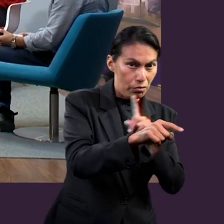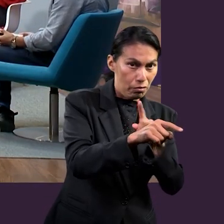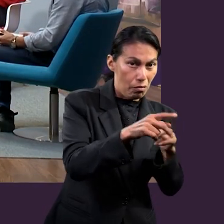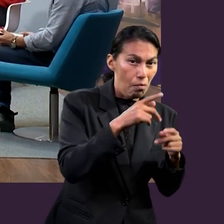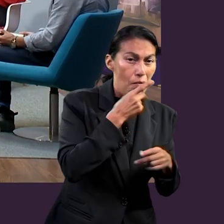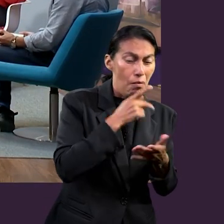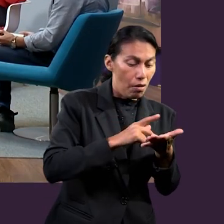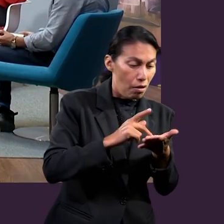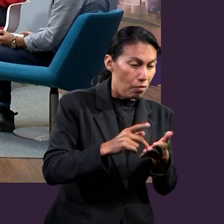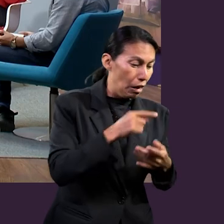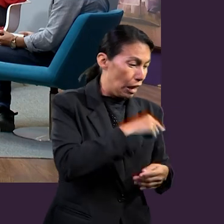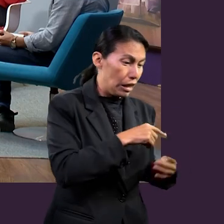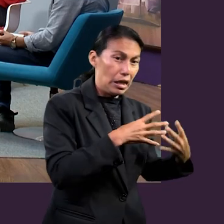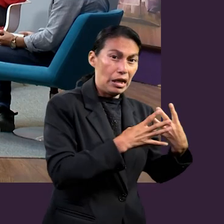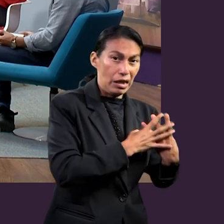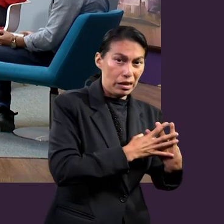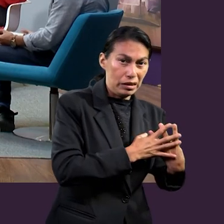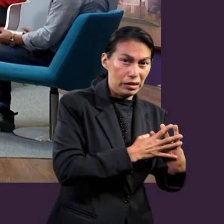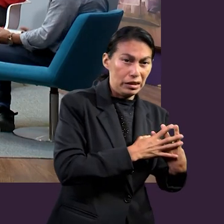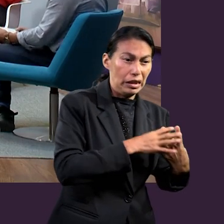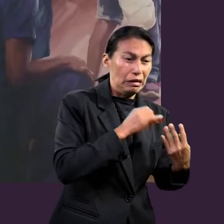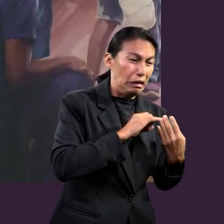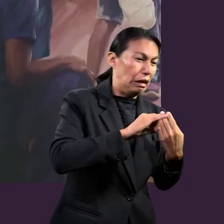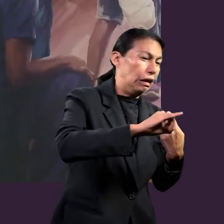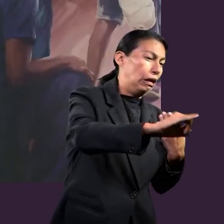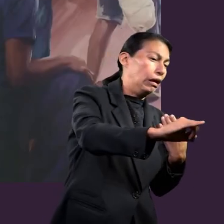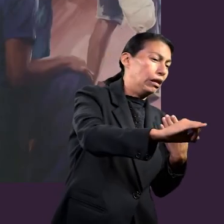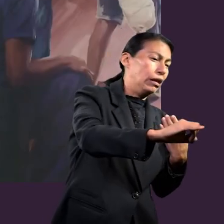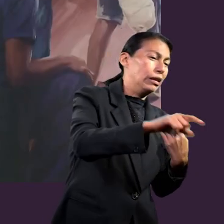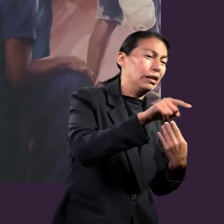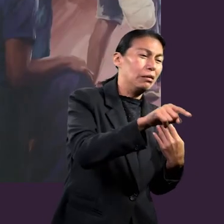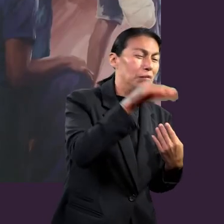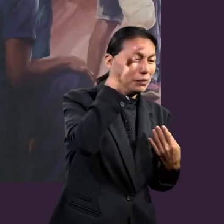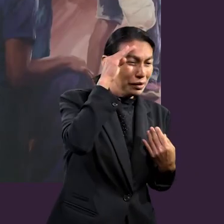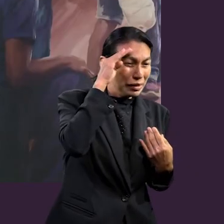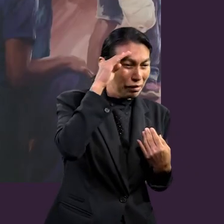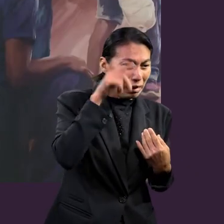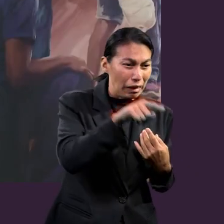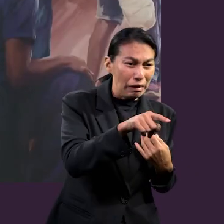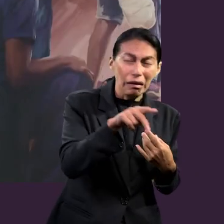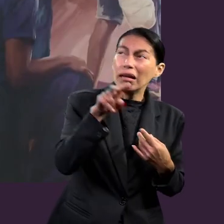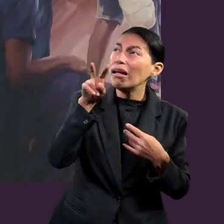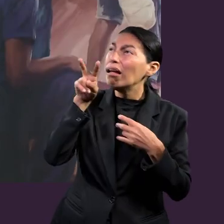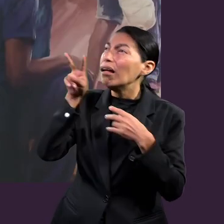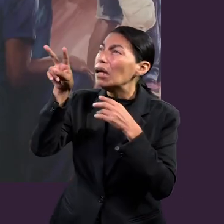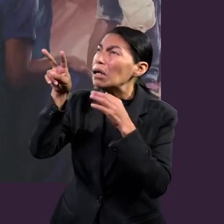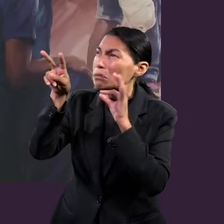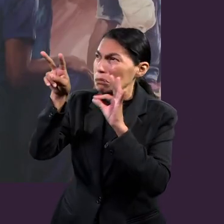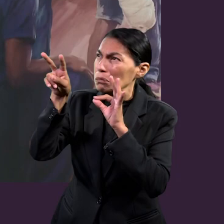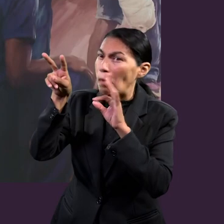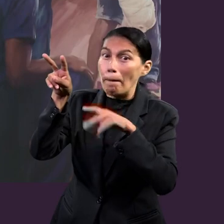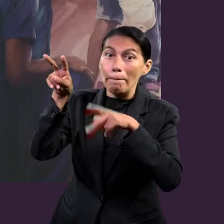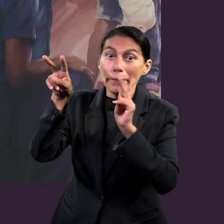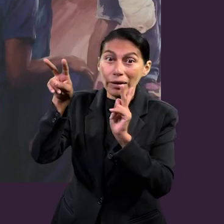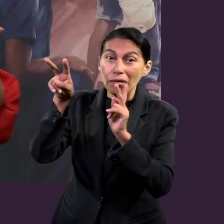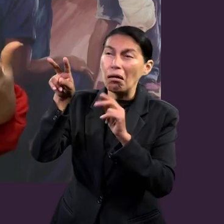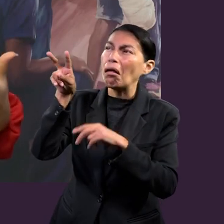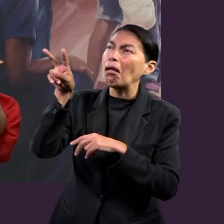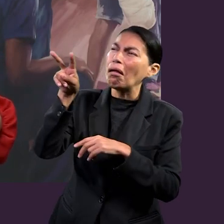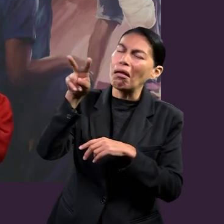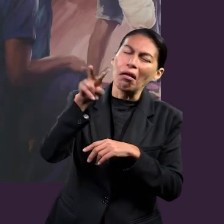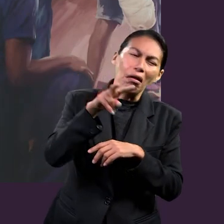qué estaba pasando. Y eso era su enfoque, porque él decía, si ustedes dejan de ver a Jesús, como tú acabas de decir, pueden irse